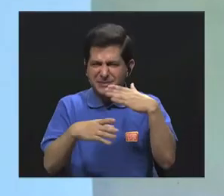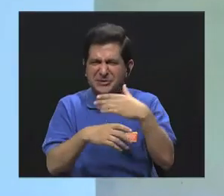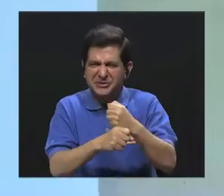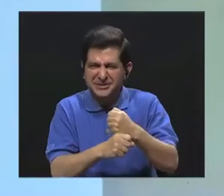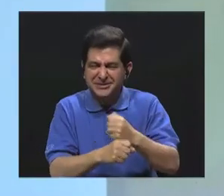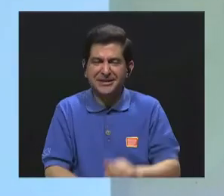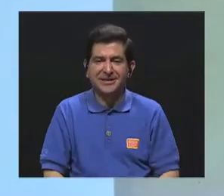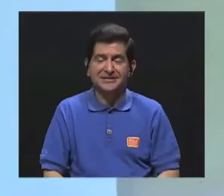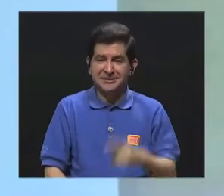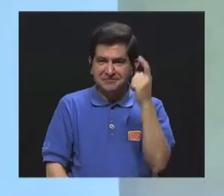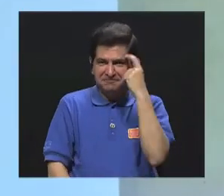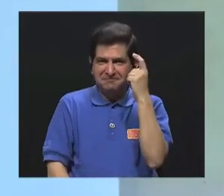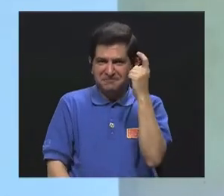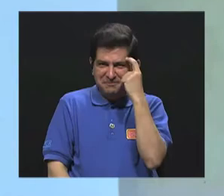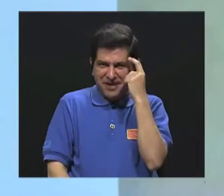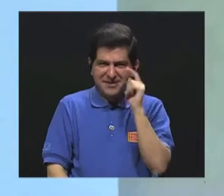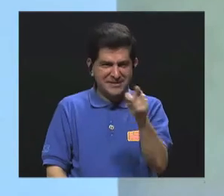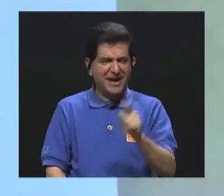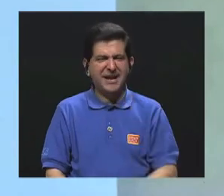sí, sí, nos pareció